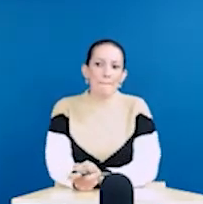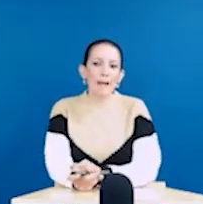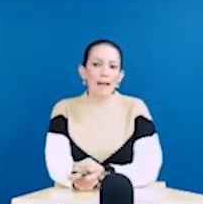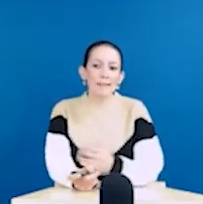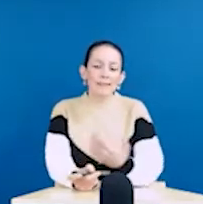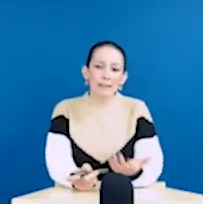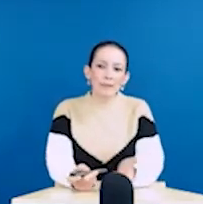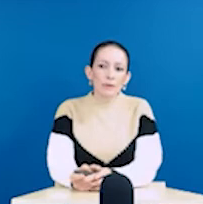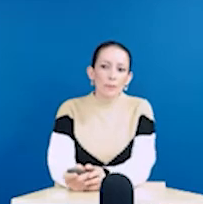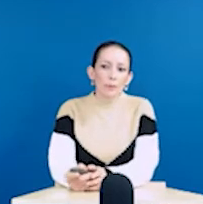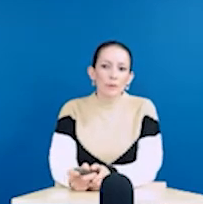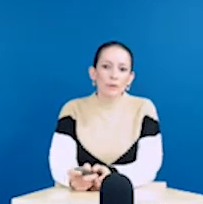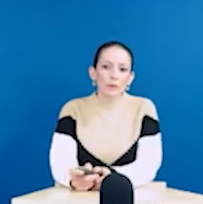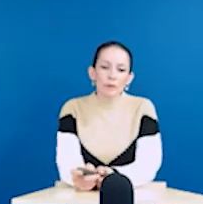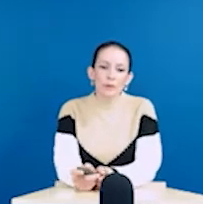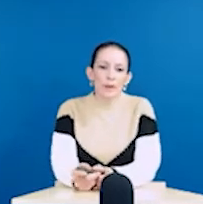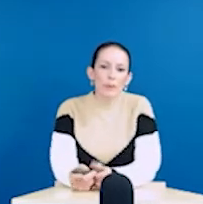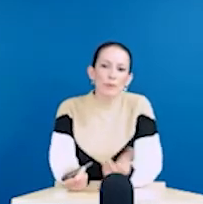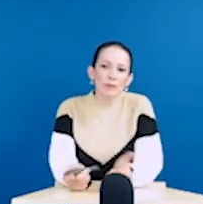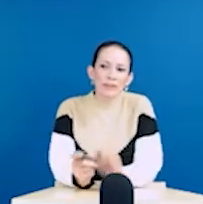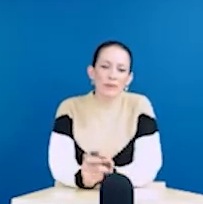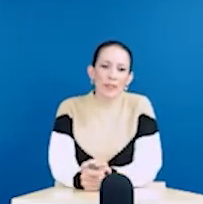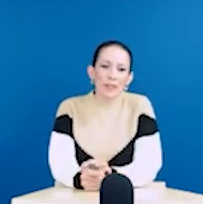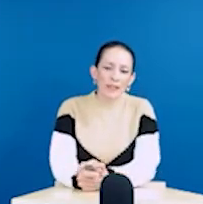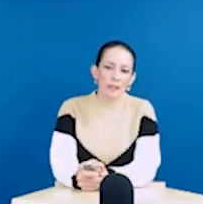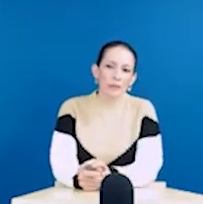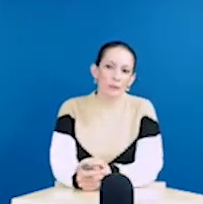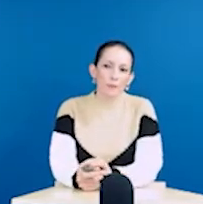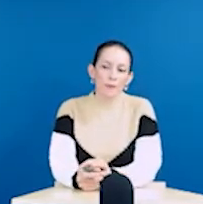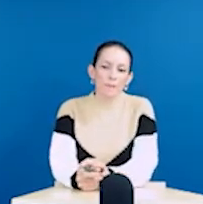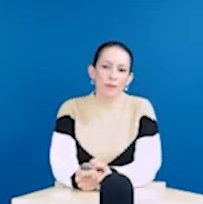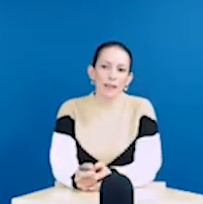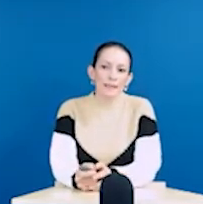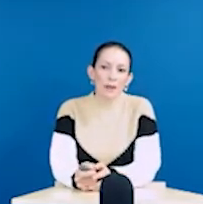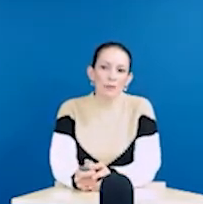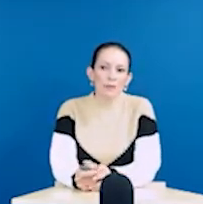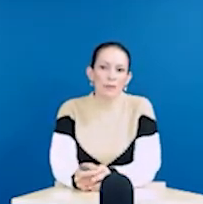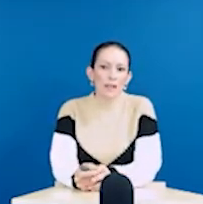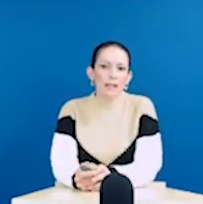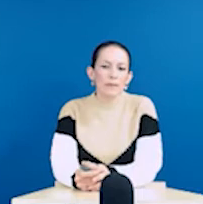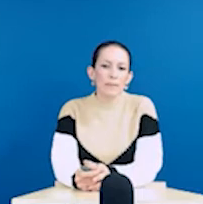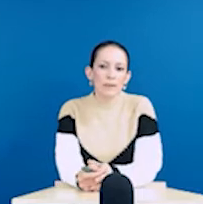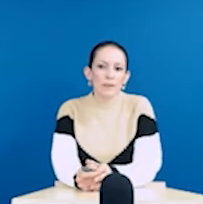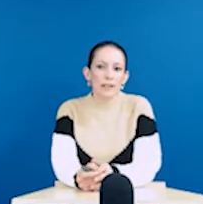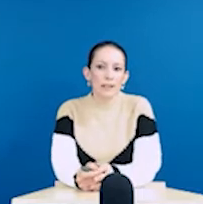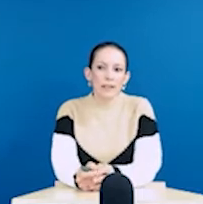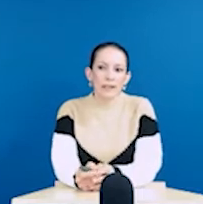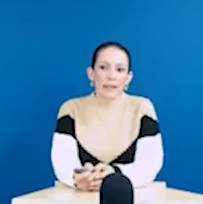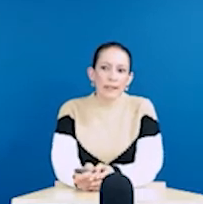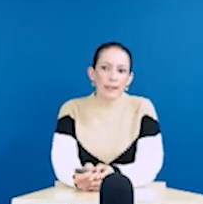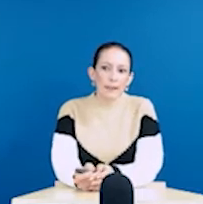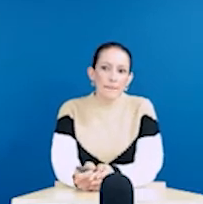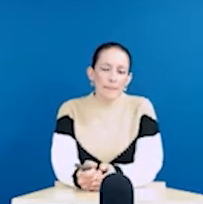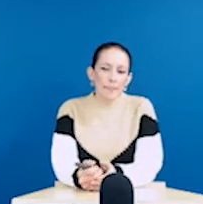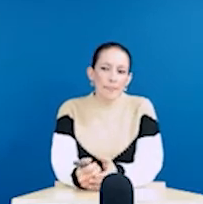sencillamente al estar tanto tiempo con nosotros, podemos identificar que eso es obvio. O sea, el estado nutricional en una persona